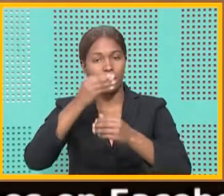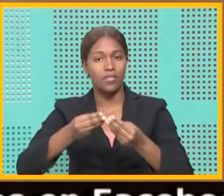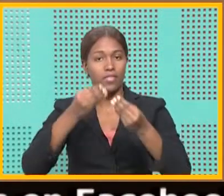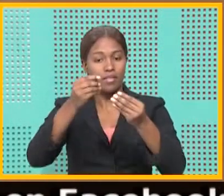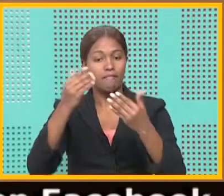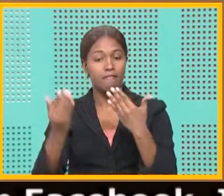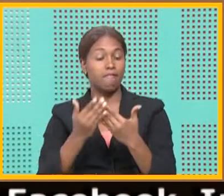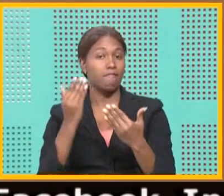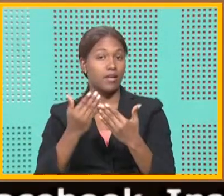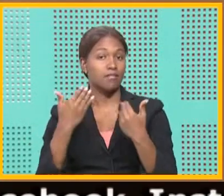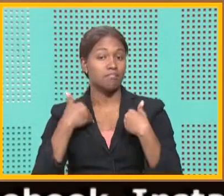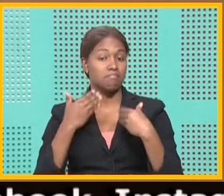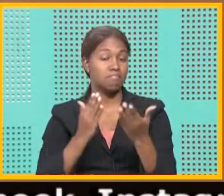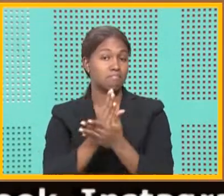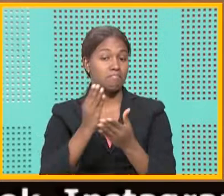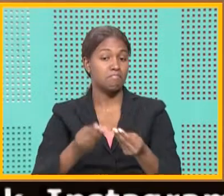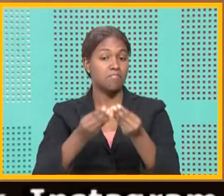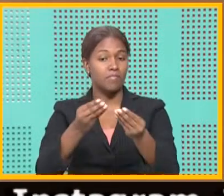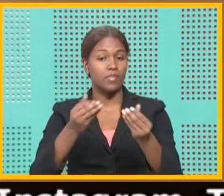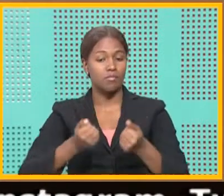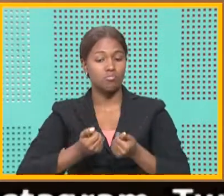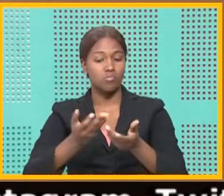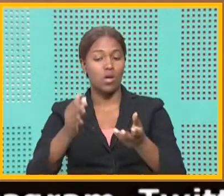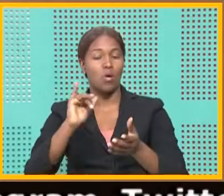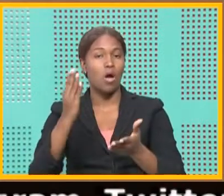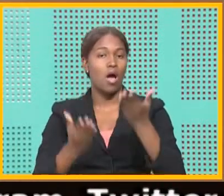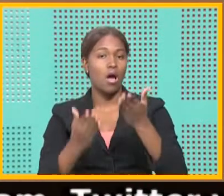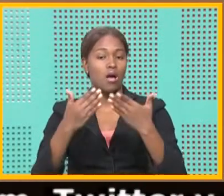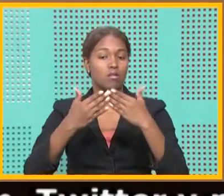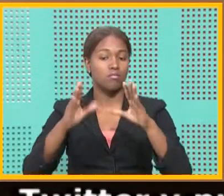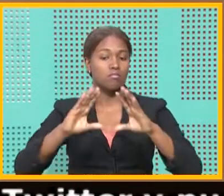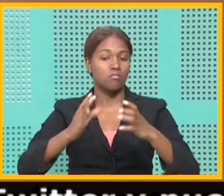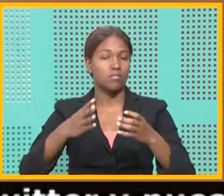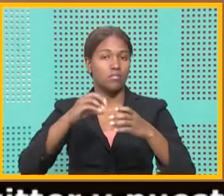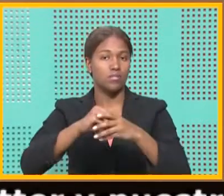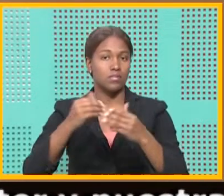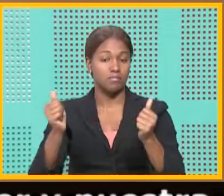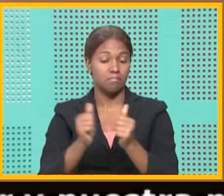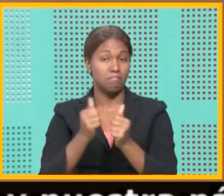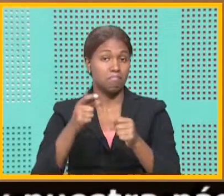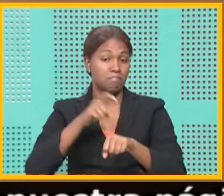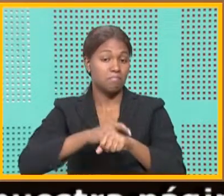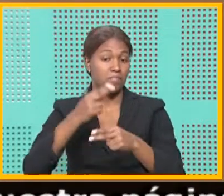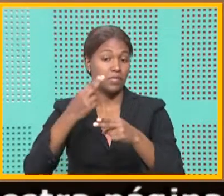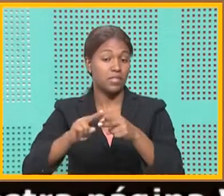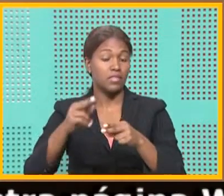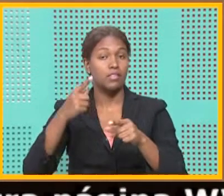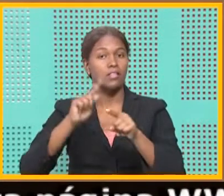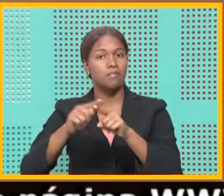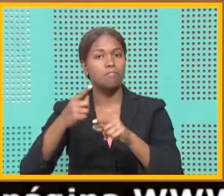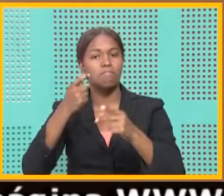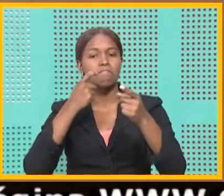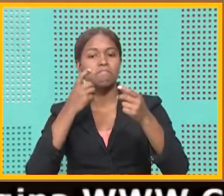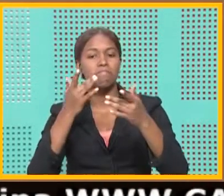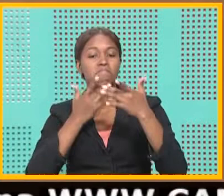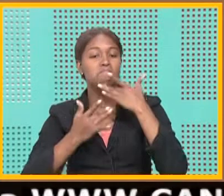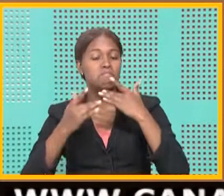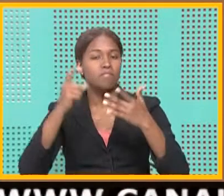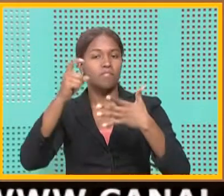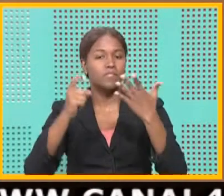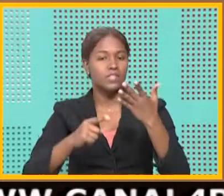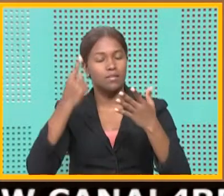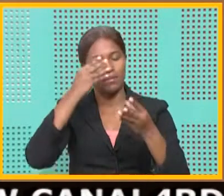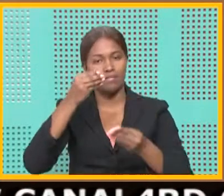su factibilidad, propuesta de distribución y posible creación de un asentamiento en un plazo prudente, acorde a las necesidades de los reclamantes